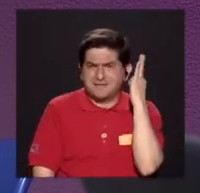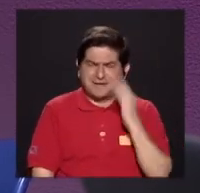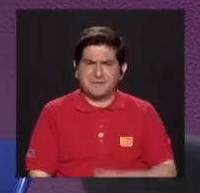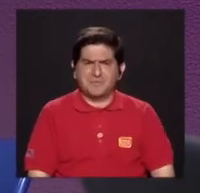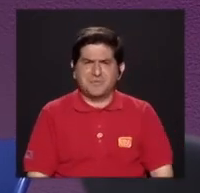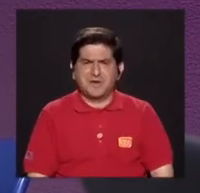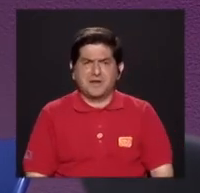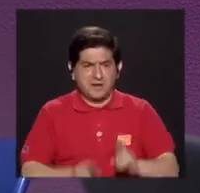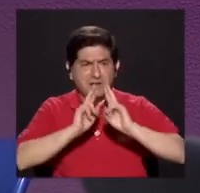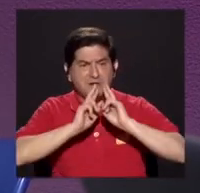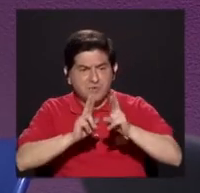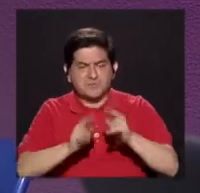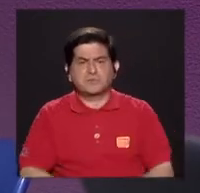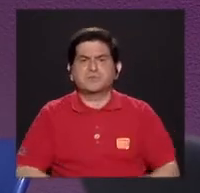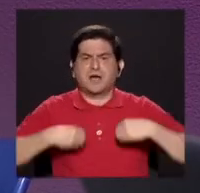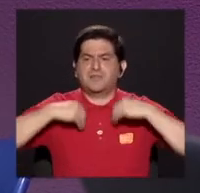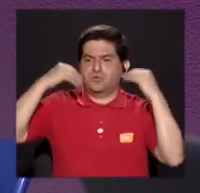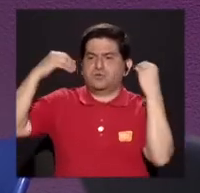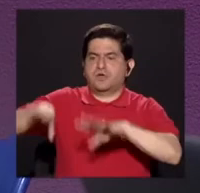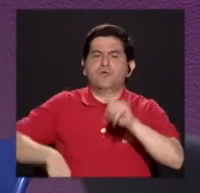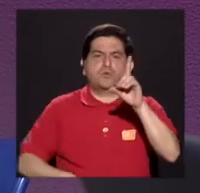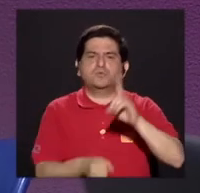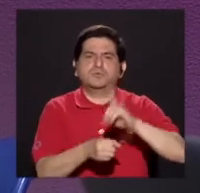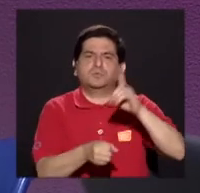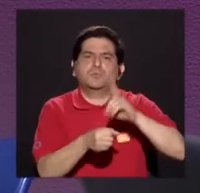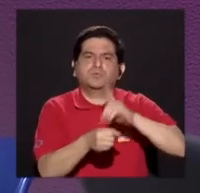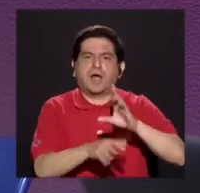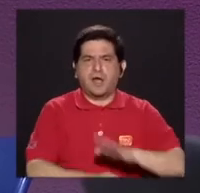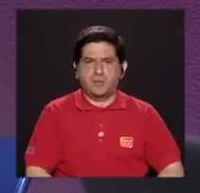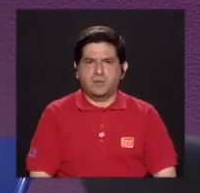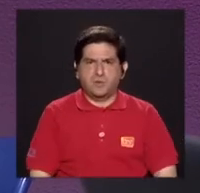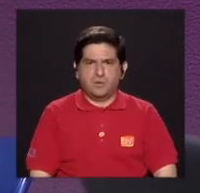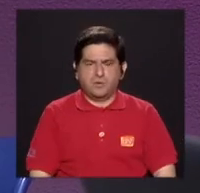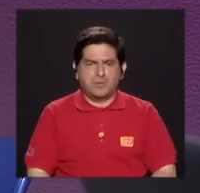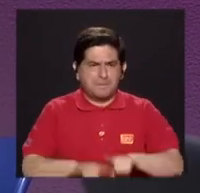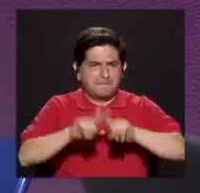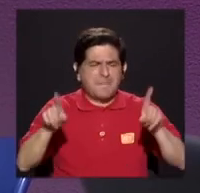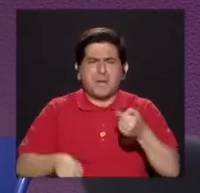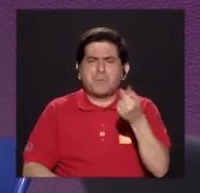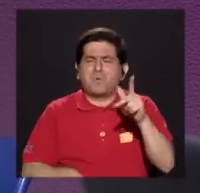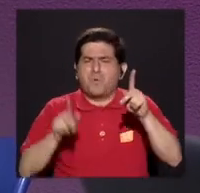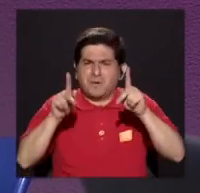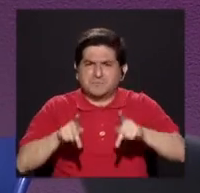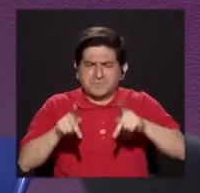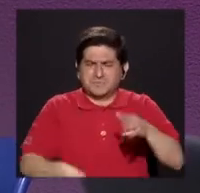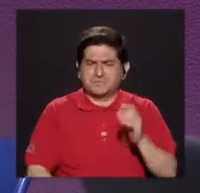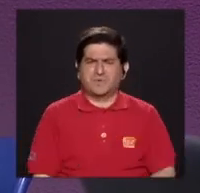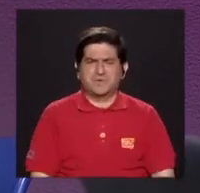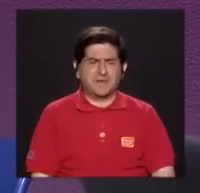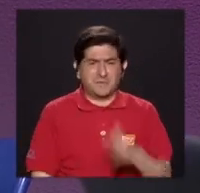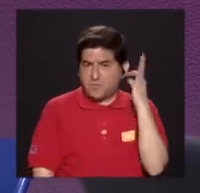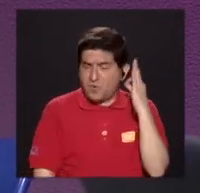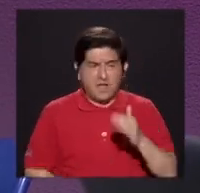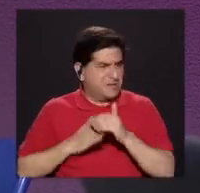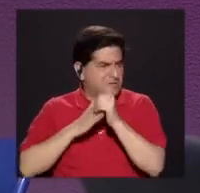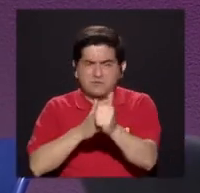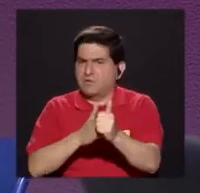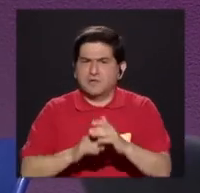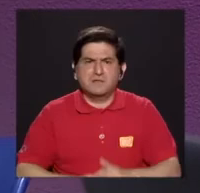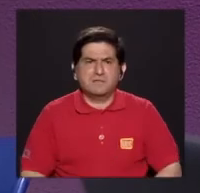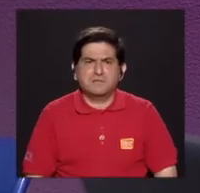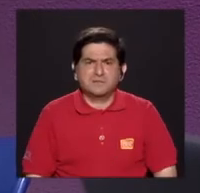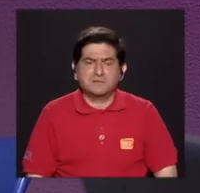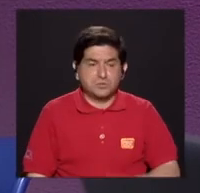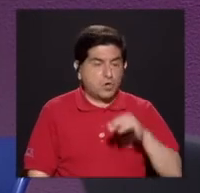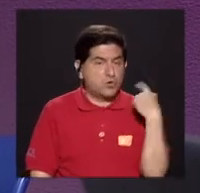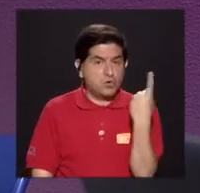llegara como resultado de la renuncia, digamos, de un diputado, pero que tan poquísimas mujeres, prácticamente no hay mujeres encabezando? Entonces yo creo que no